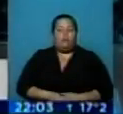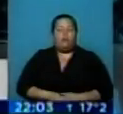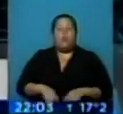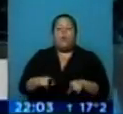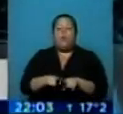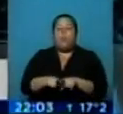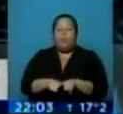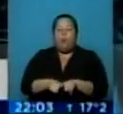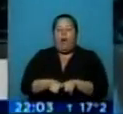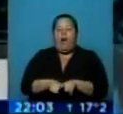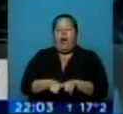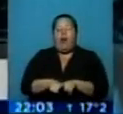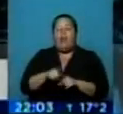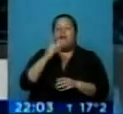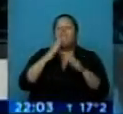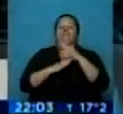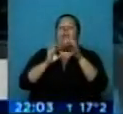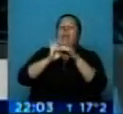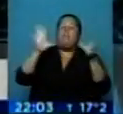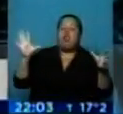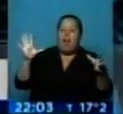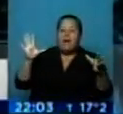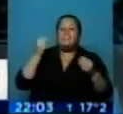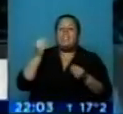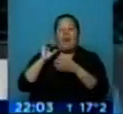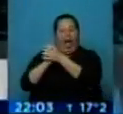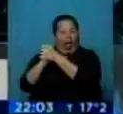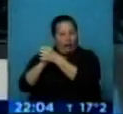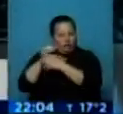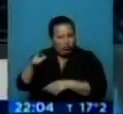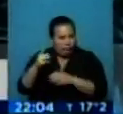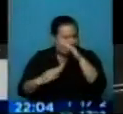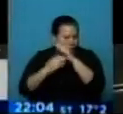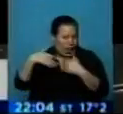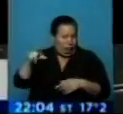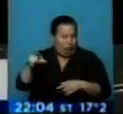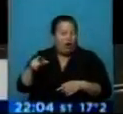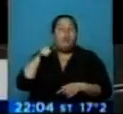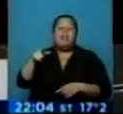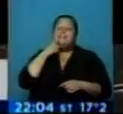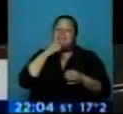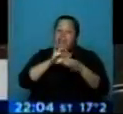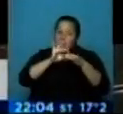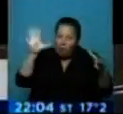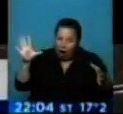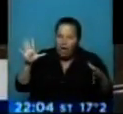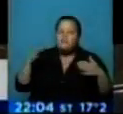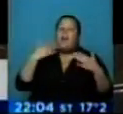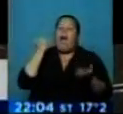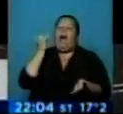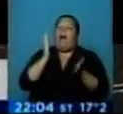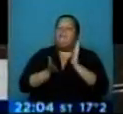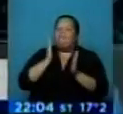como el padre de nuestra democracia, el doctor Raúl Alfonsín, que con la democracia se